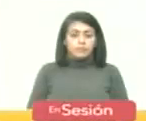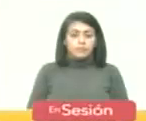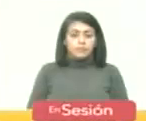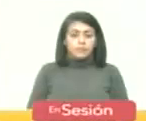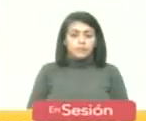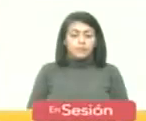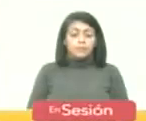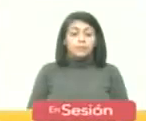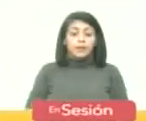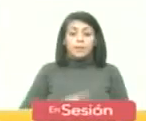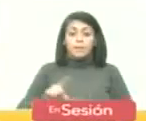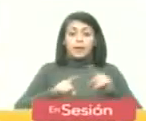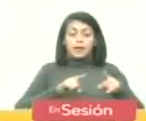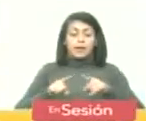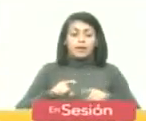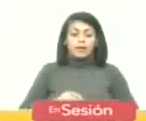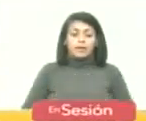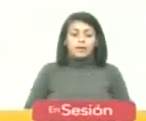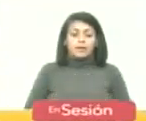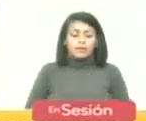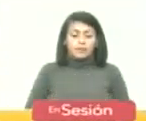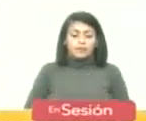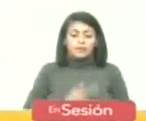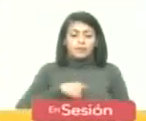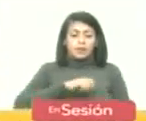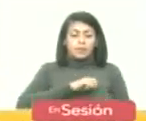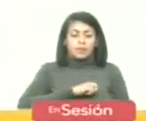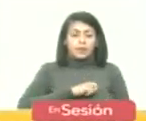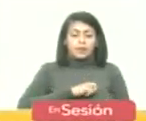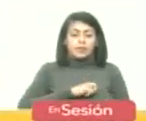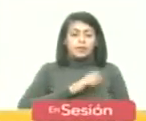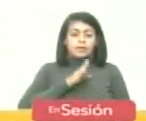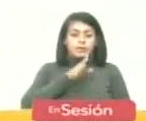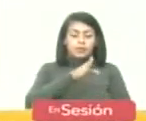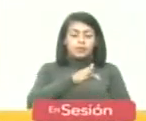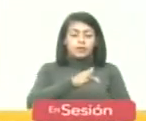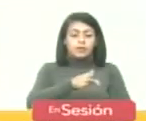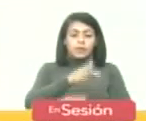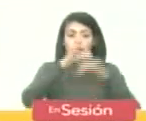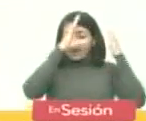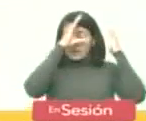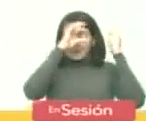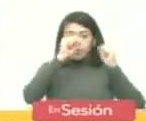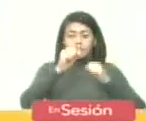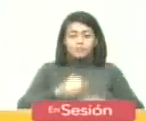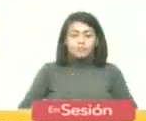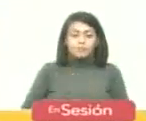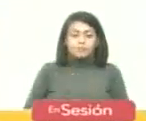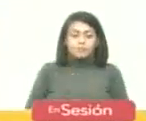lo primero que le ordenan desde España es que se dirija a una embajada de un país